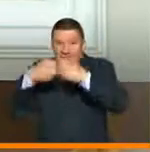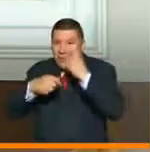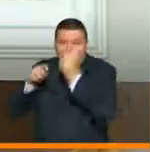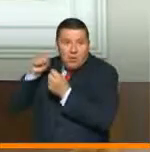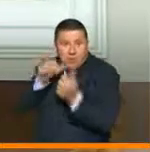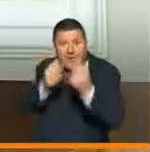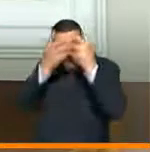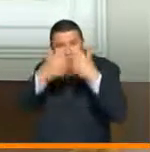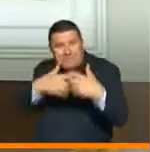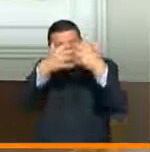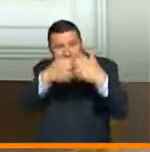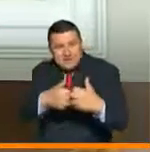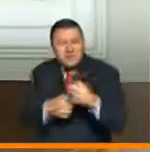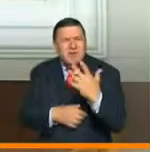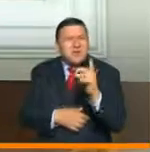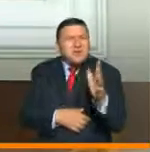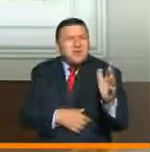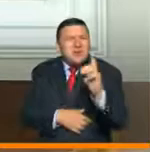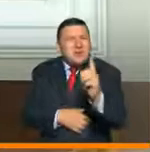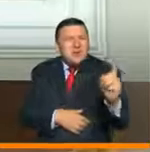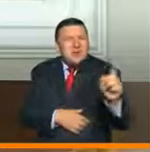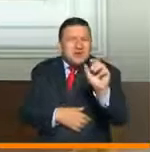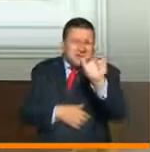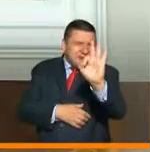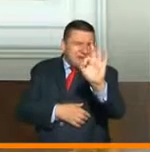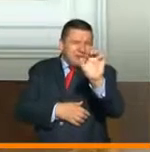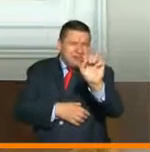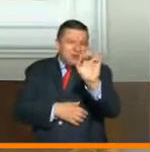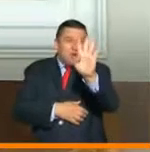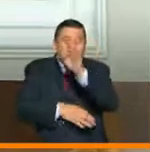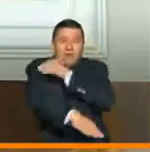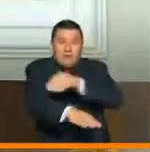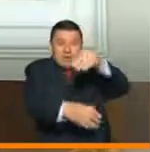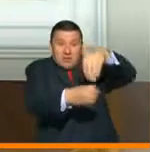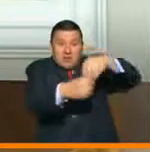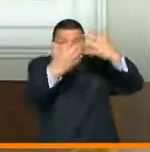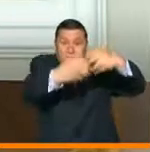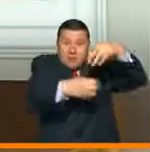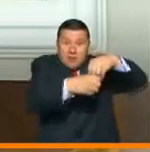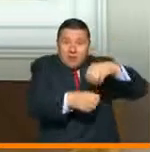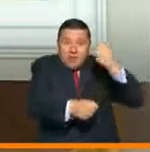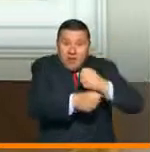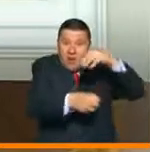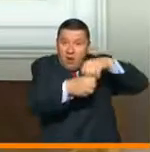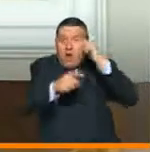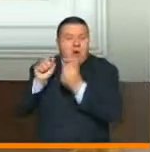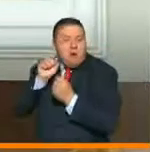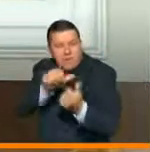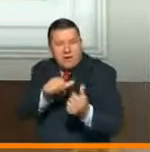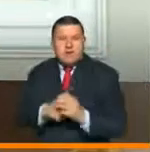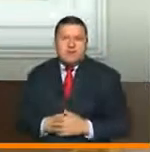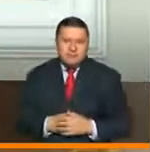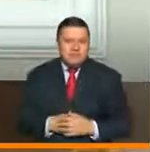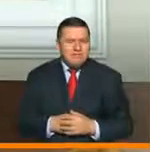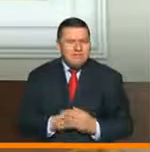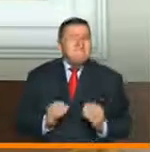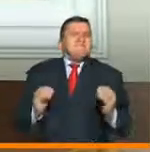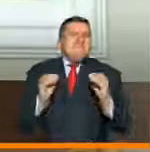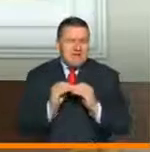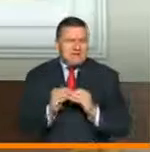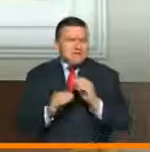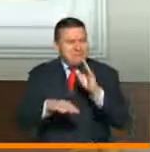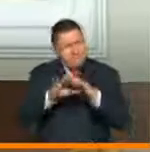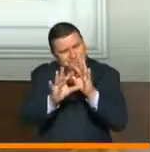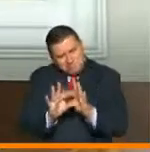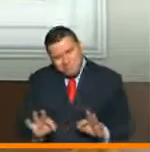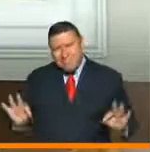que ha favorecido a cerca de 3.4 millones de trabajadores incorporar también y esto